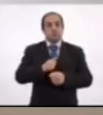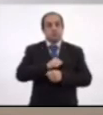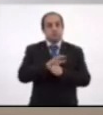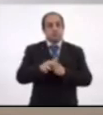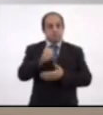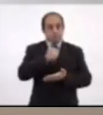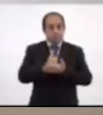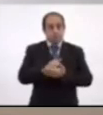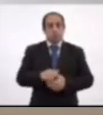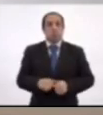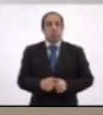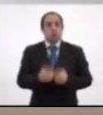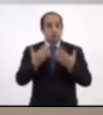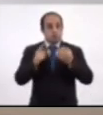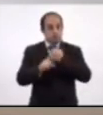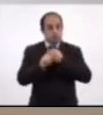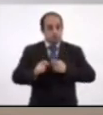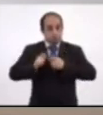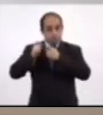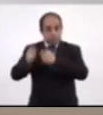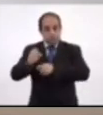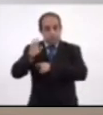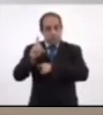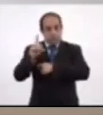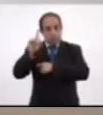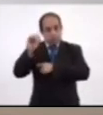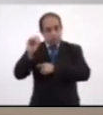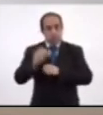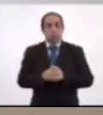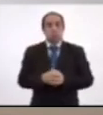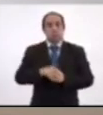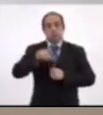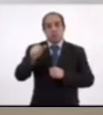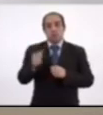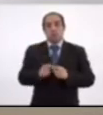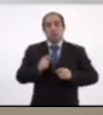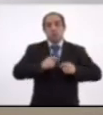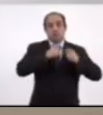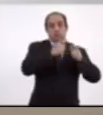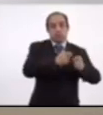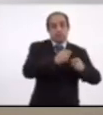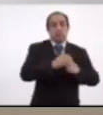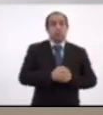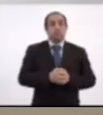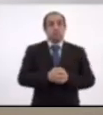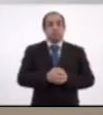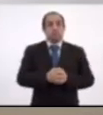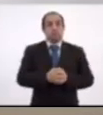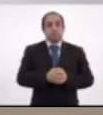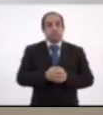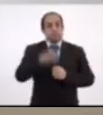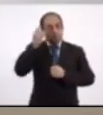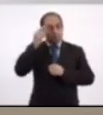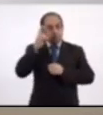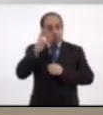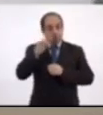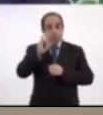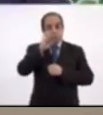no tiene inconveniente, le doy la palabra a Eduardo y luego ya pasamos el micrófono al director del IMSS, a Zoe